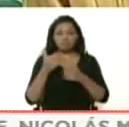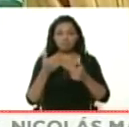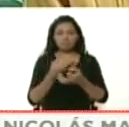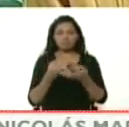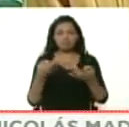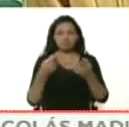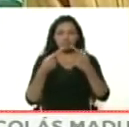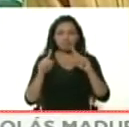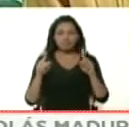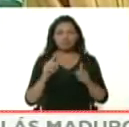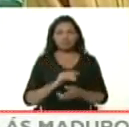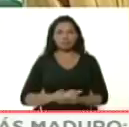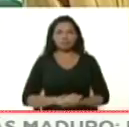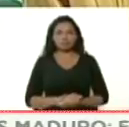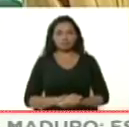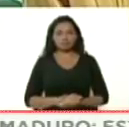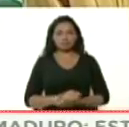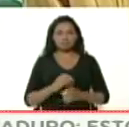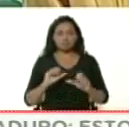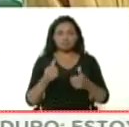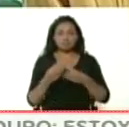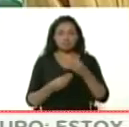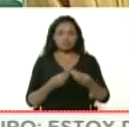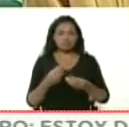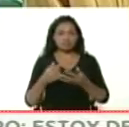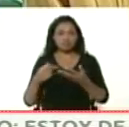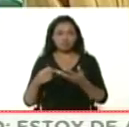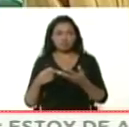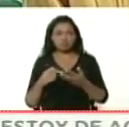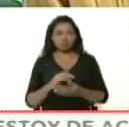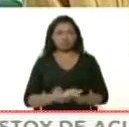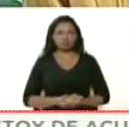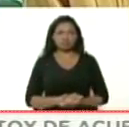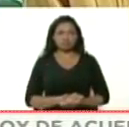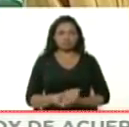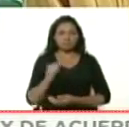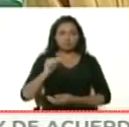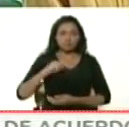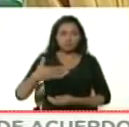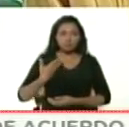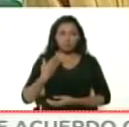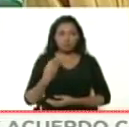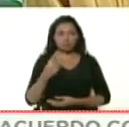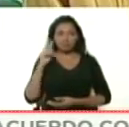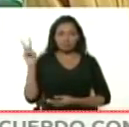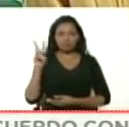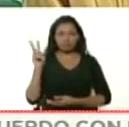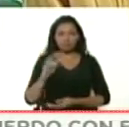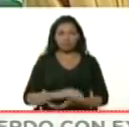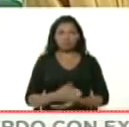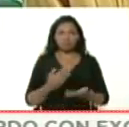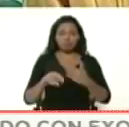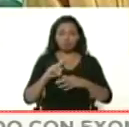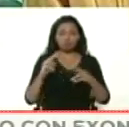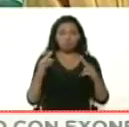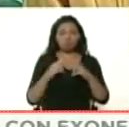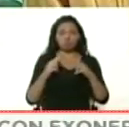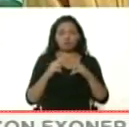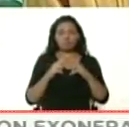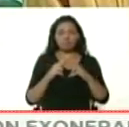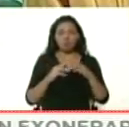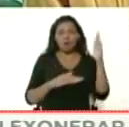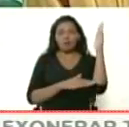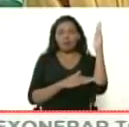manera diferente. Empiecen a funcionar de otra manera. Sí se puede Venezuela. Bueno, vámonos directo al estado